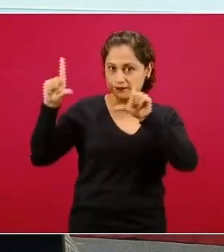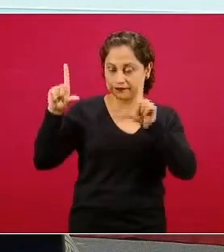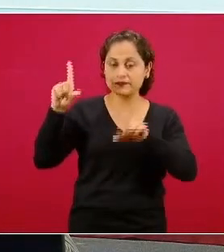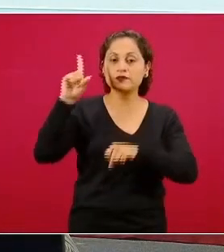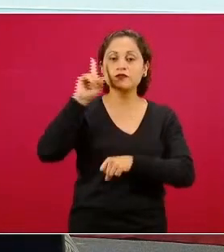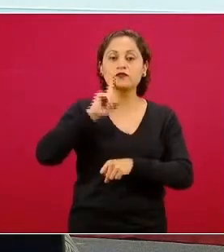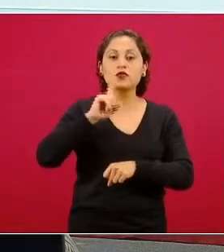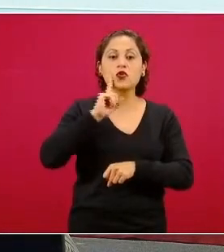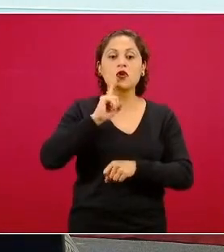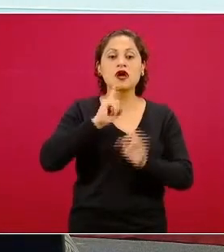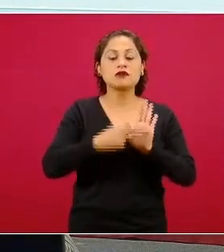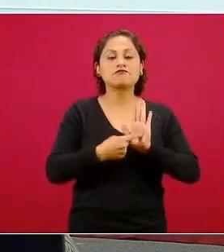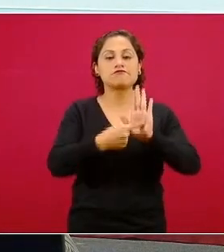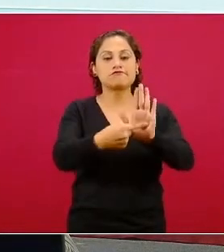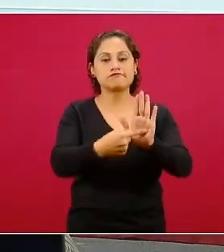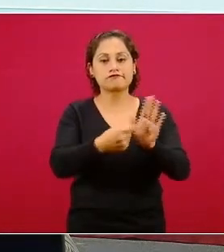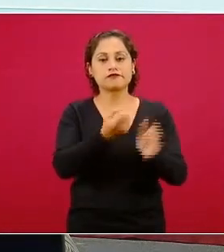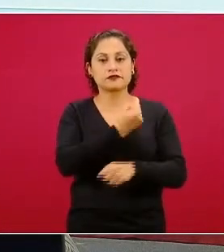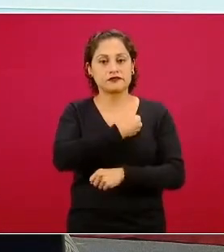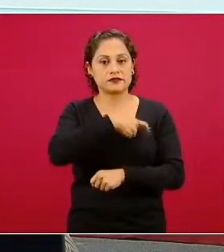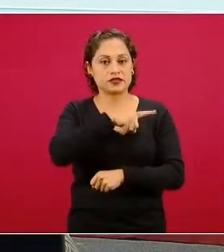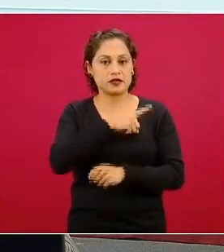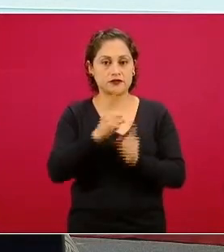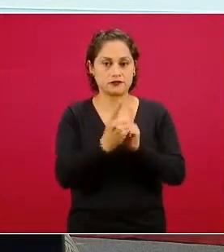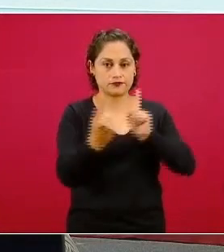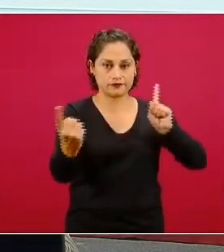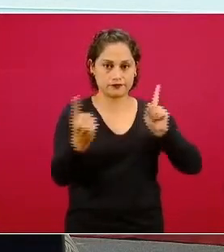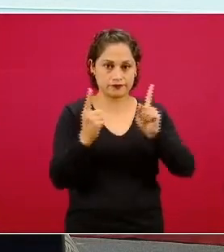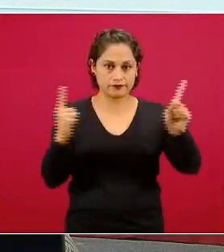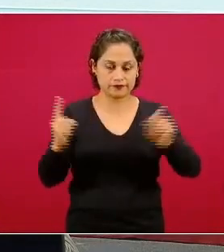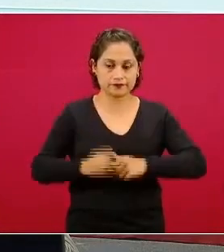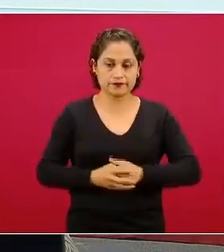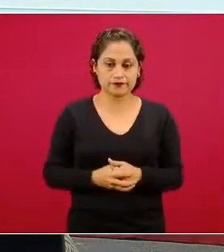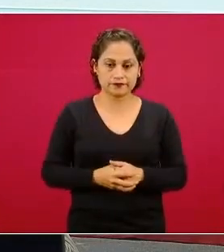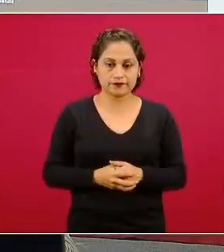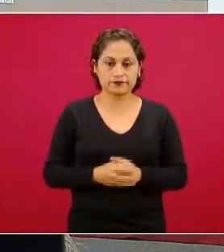recordándonos la cortinilla que estaba al inicio.